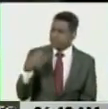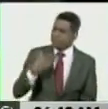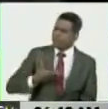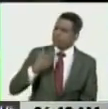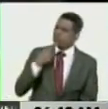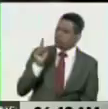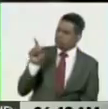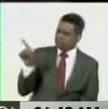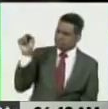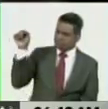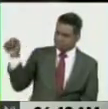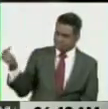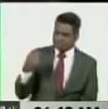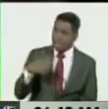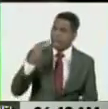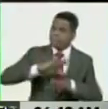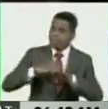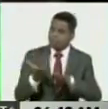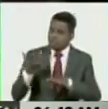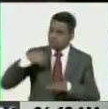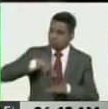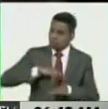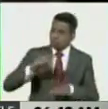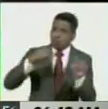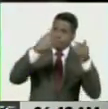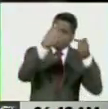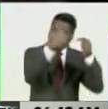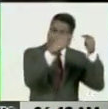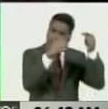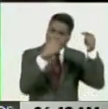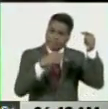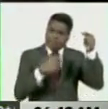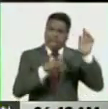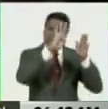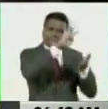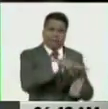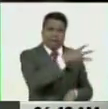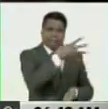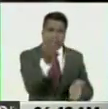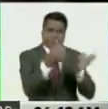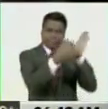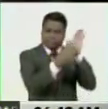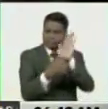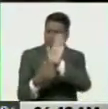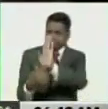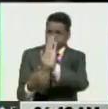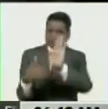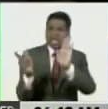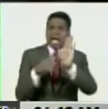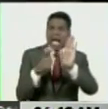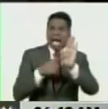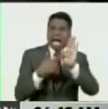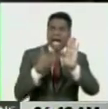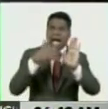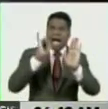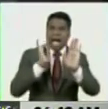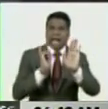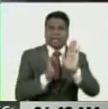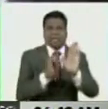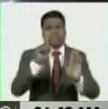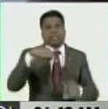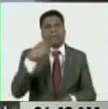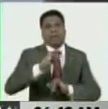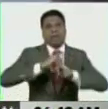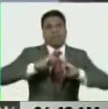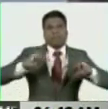incluso en el cronograma tenemos una etapa donde luego de haber culminado